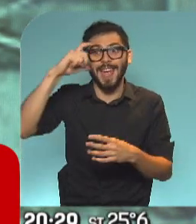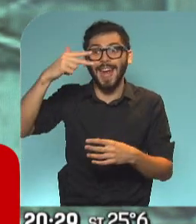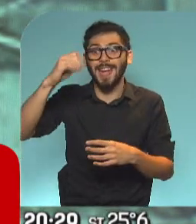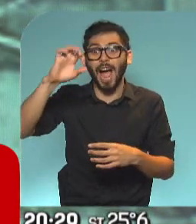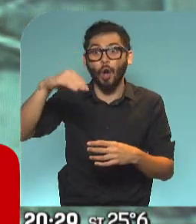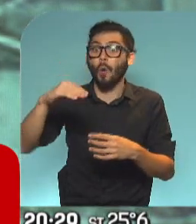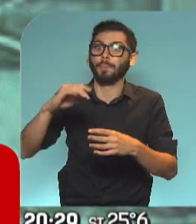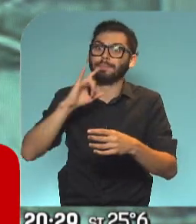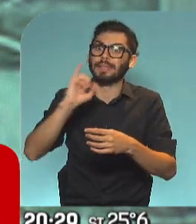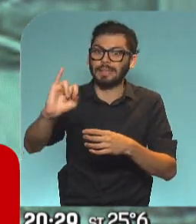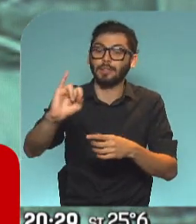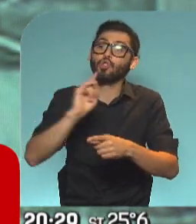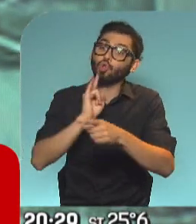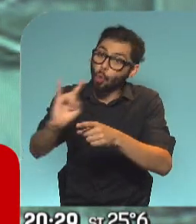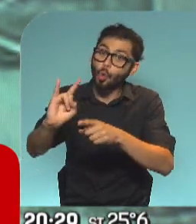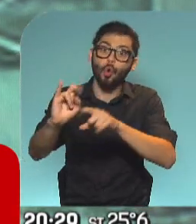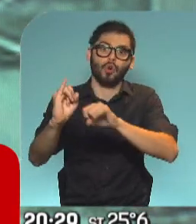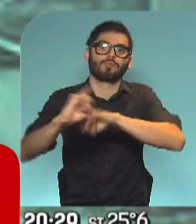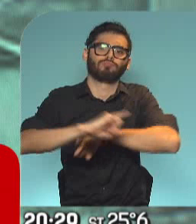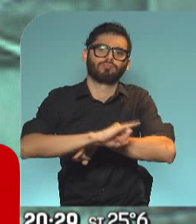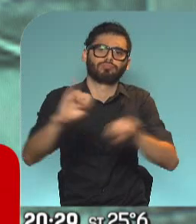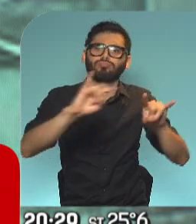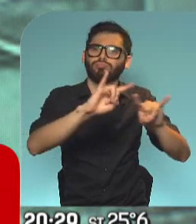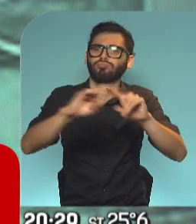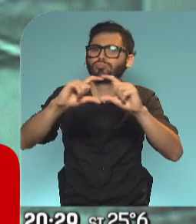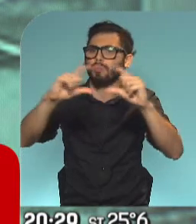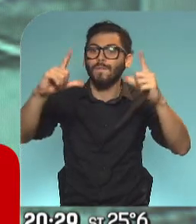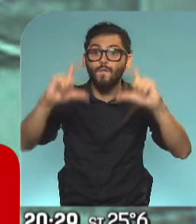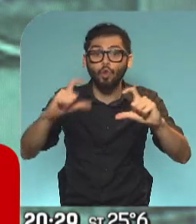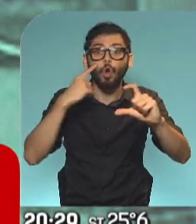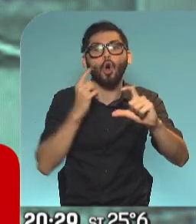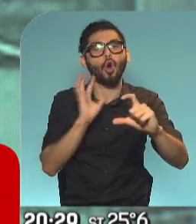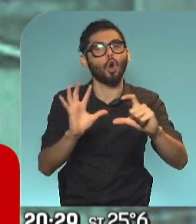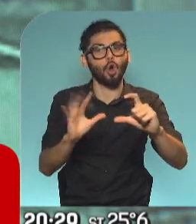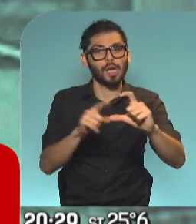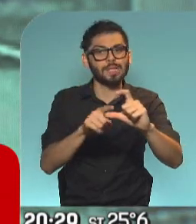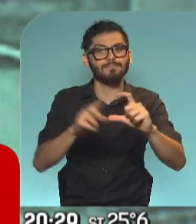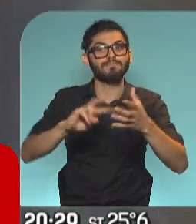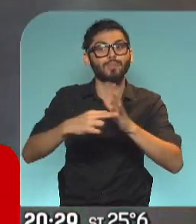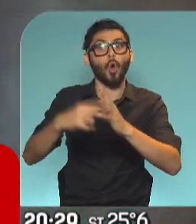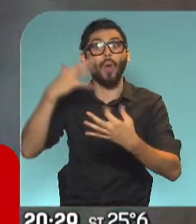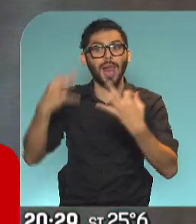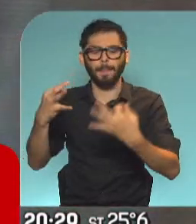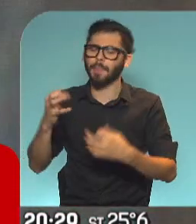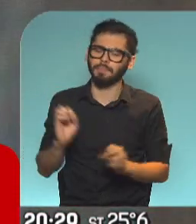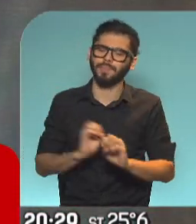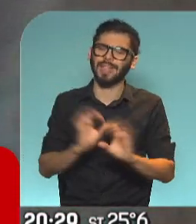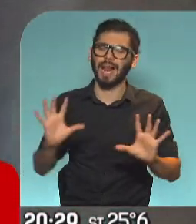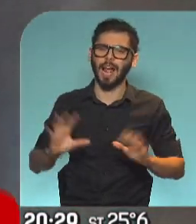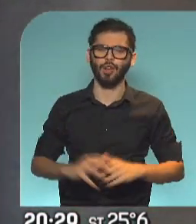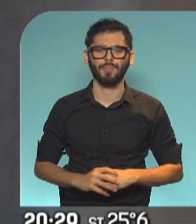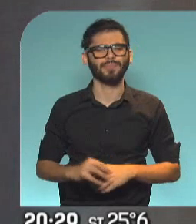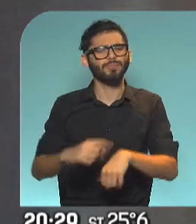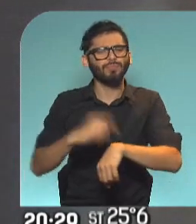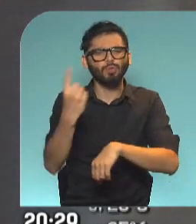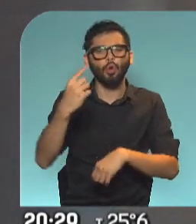sea el encargado de avisarle a todos los que tienen jurisdicción, ojo con estas fotos porque tienen un problema en la justicia. Está muy claro. En un minuto el